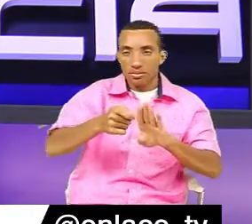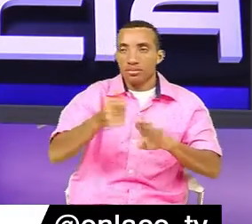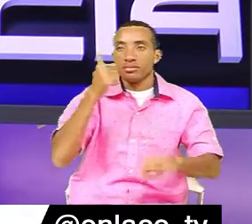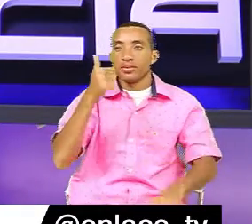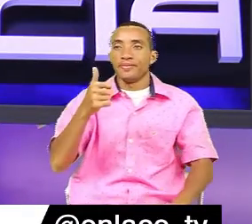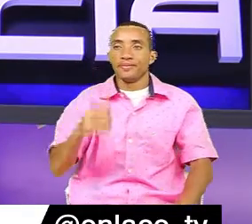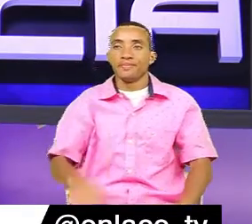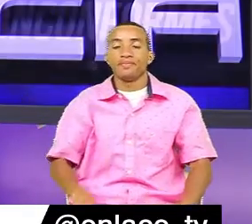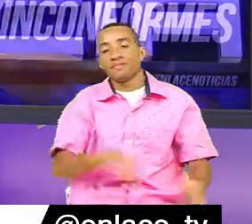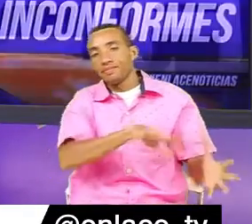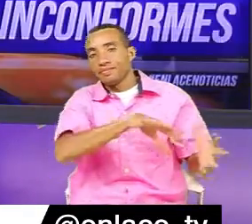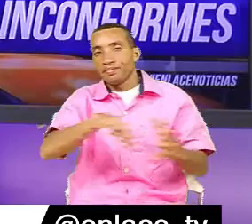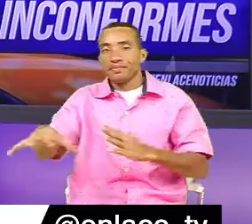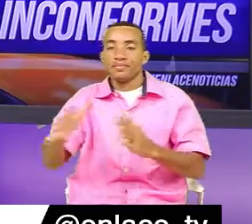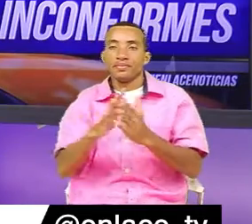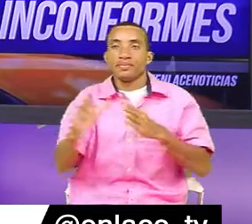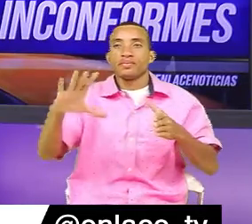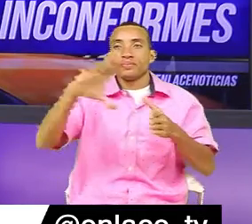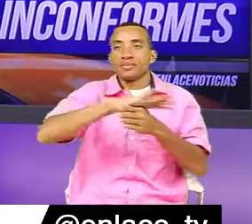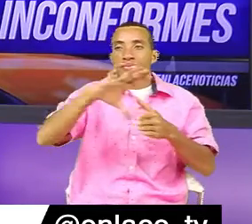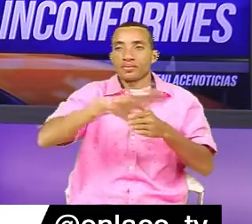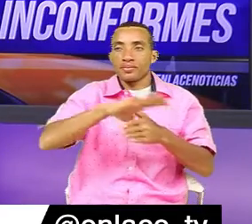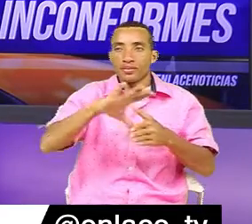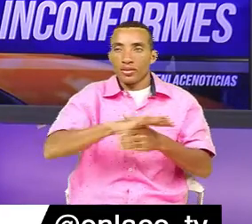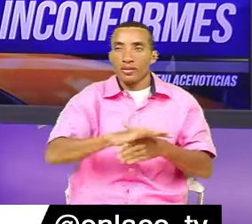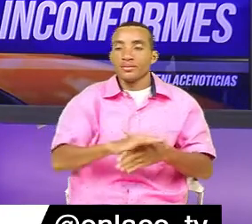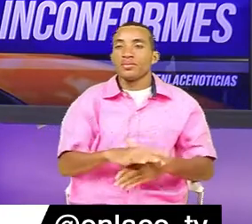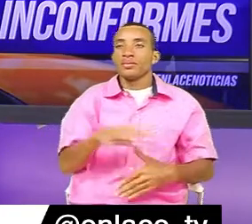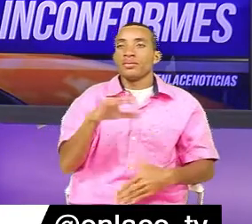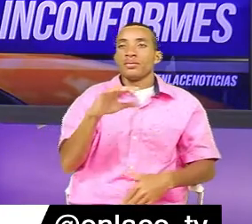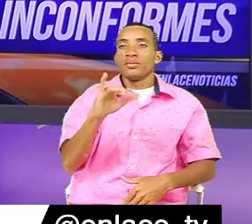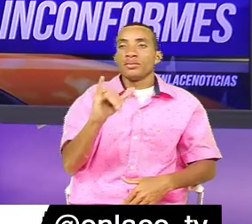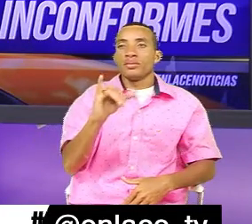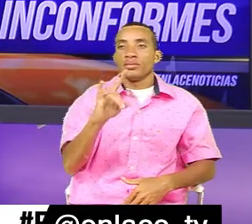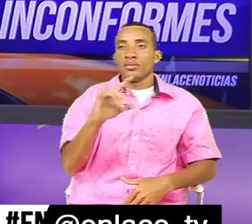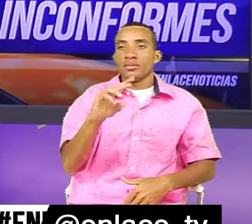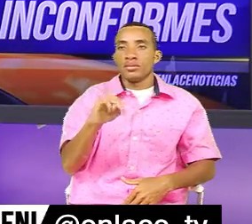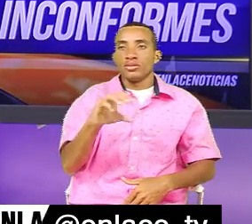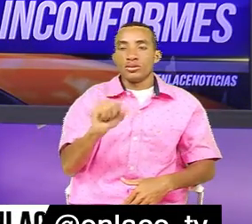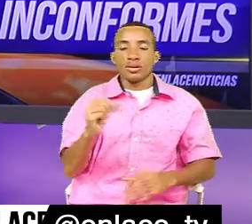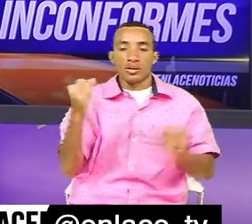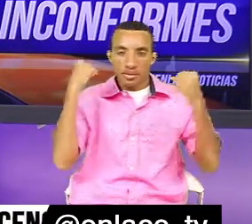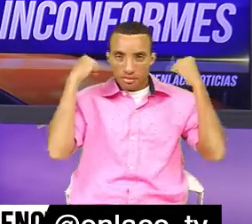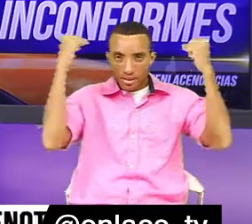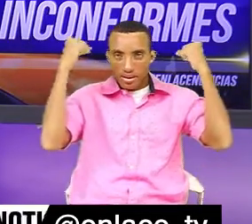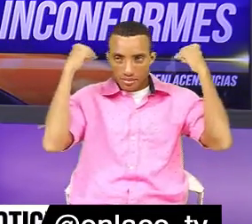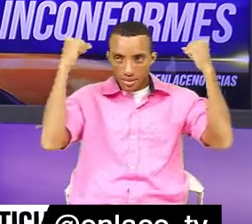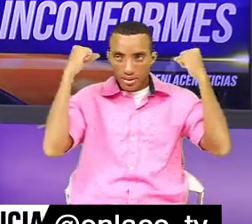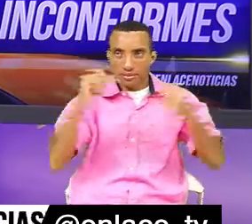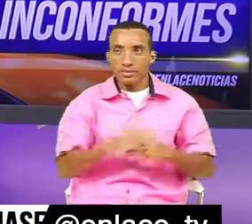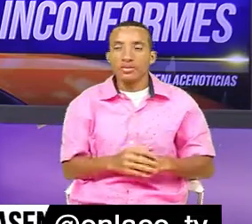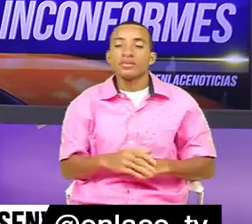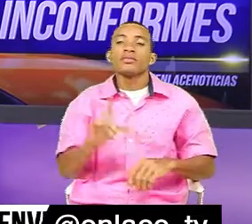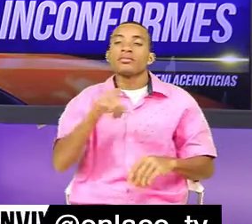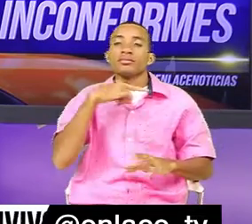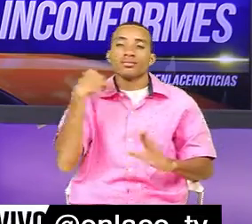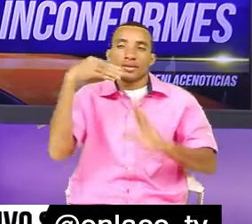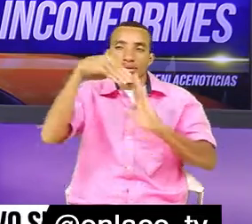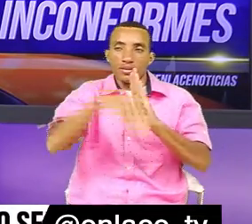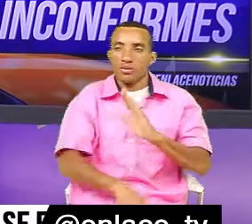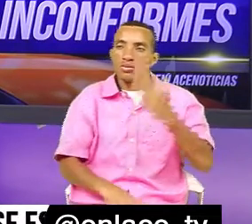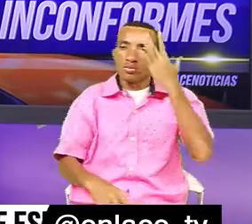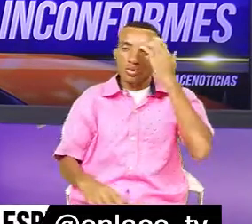Taxistas de Barranca Bermeja se aglomeraron en el puerto Yuma para protestar pacíficamente por la crisis que ellos aseguran atraviesan, según ellos,